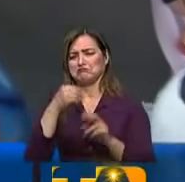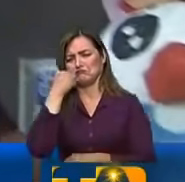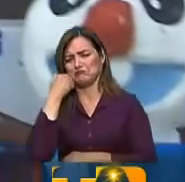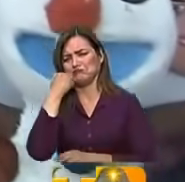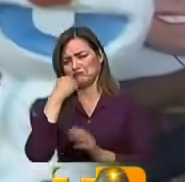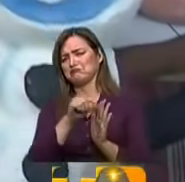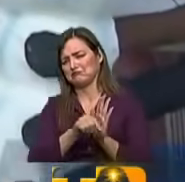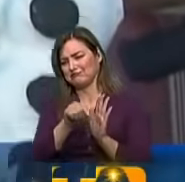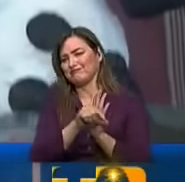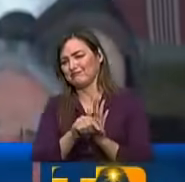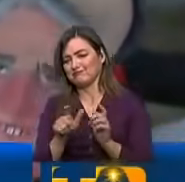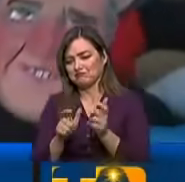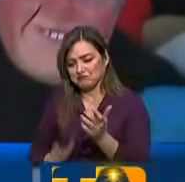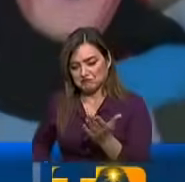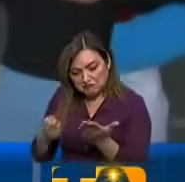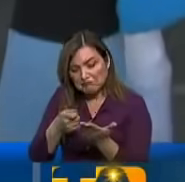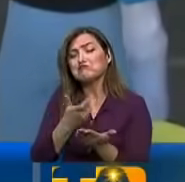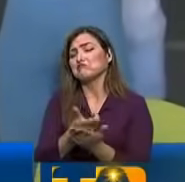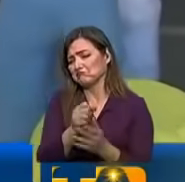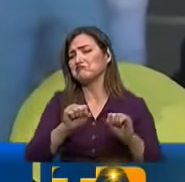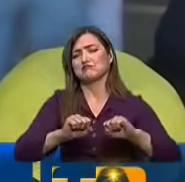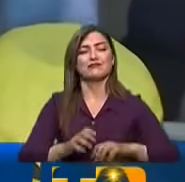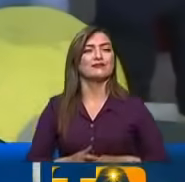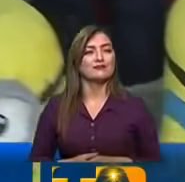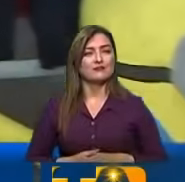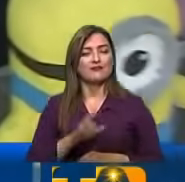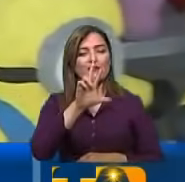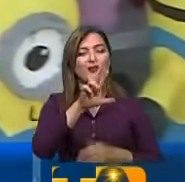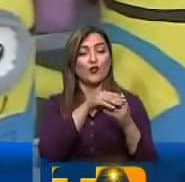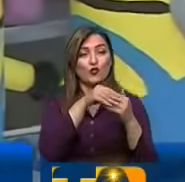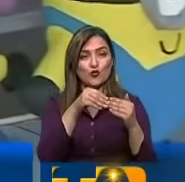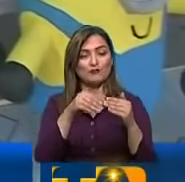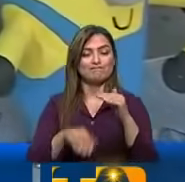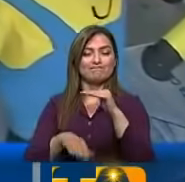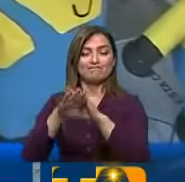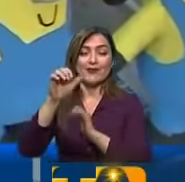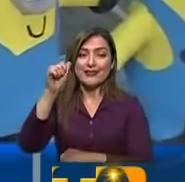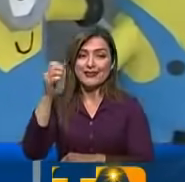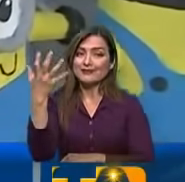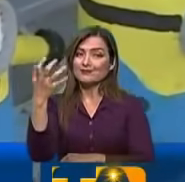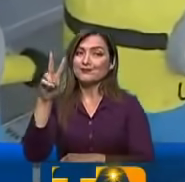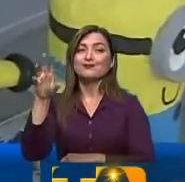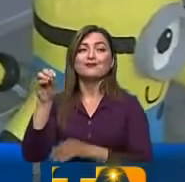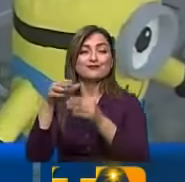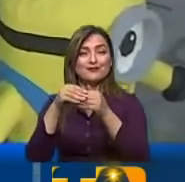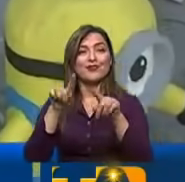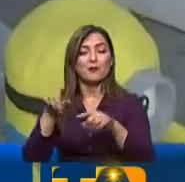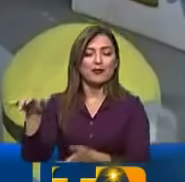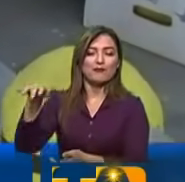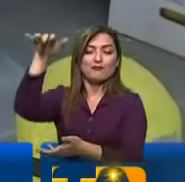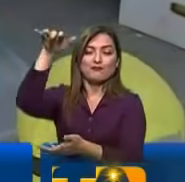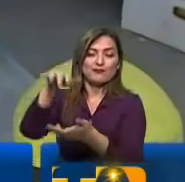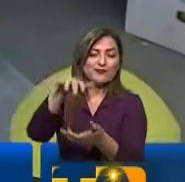accesibles al bolsillo de cada persona. Okay. Tenemos desde 3 dólares hasta 10, 15, 20 dólares según el